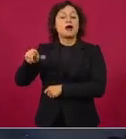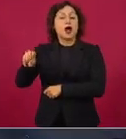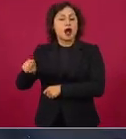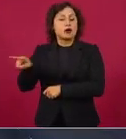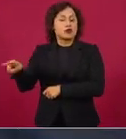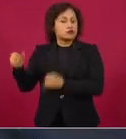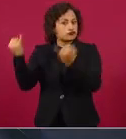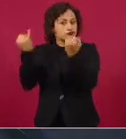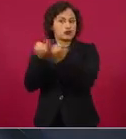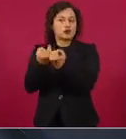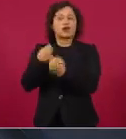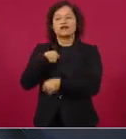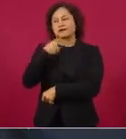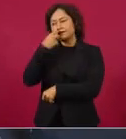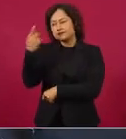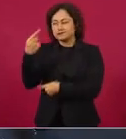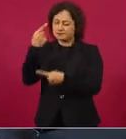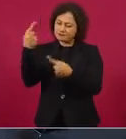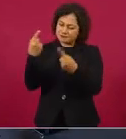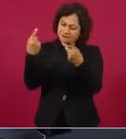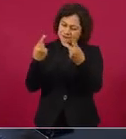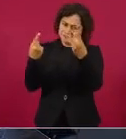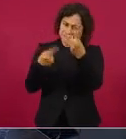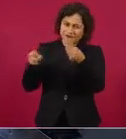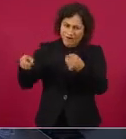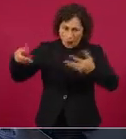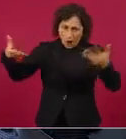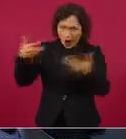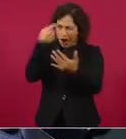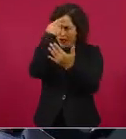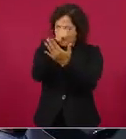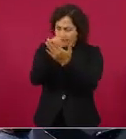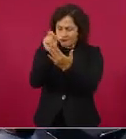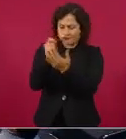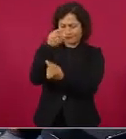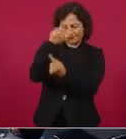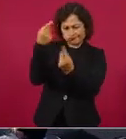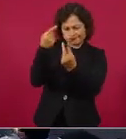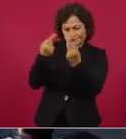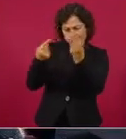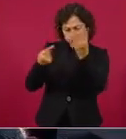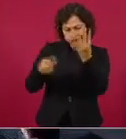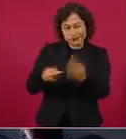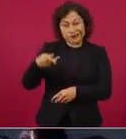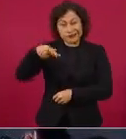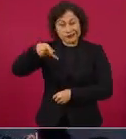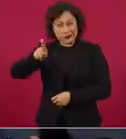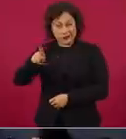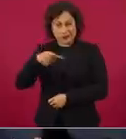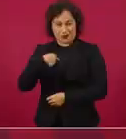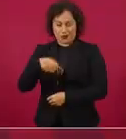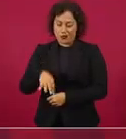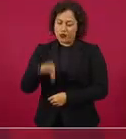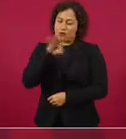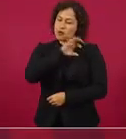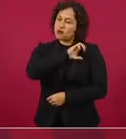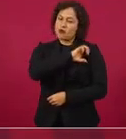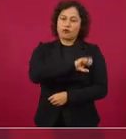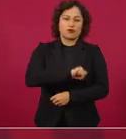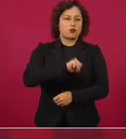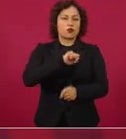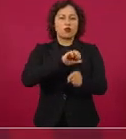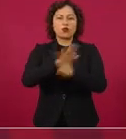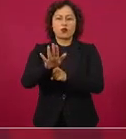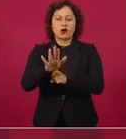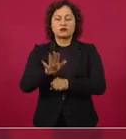de Villa, con lo del Che, con todo lo que ha publicado, para mí su mejor libro, que por cierto